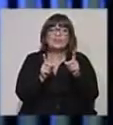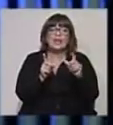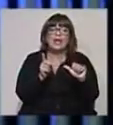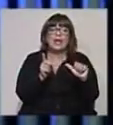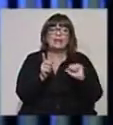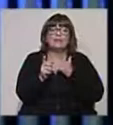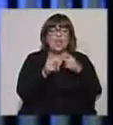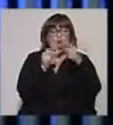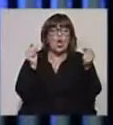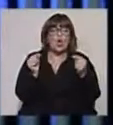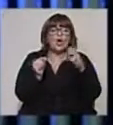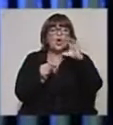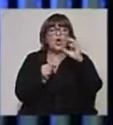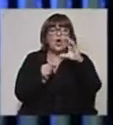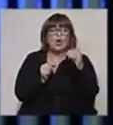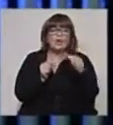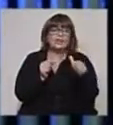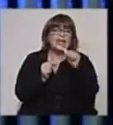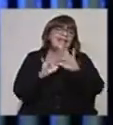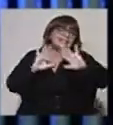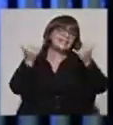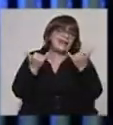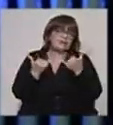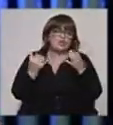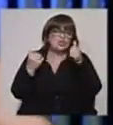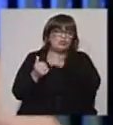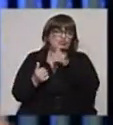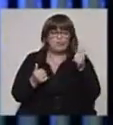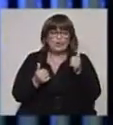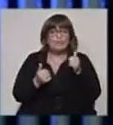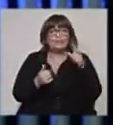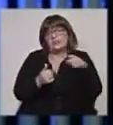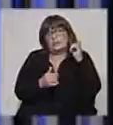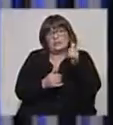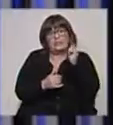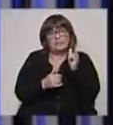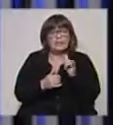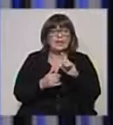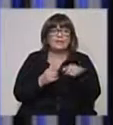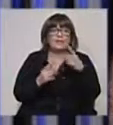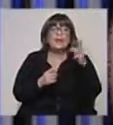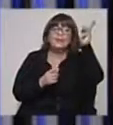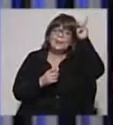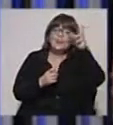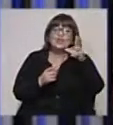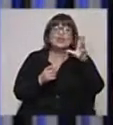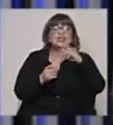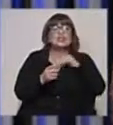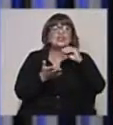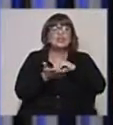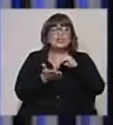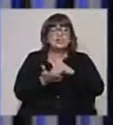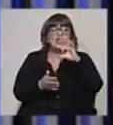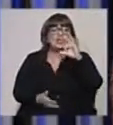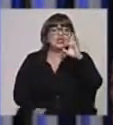en bola, viste, que te pones ahí. Y ya estuve todo el viaje. Y lo solucionaste. Yo conseguí lo que los peruanos le ponen Sorochi Pills